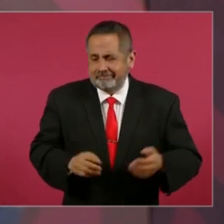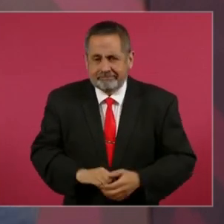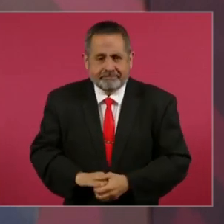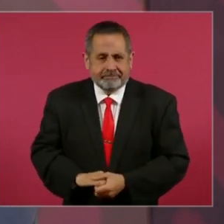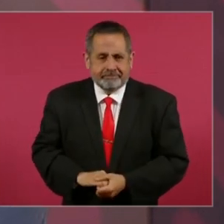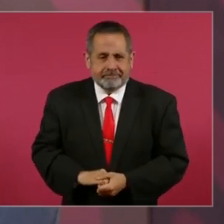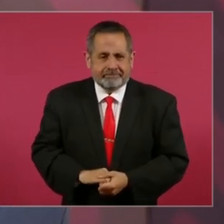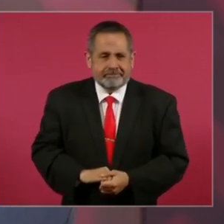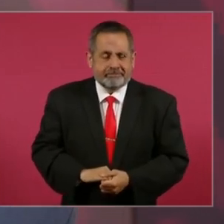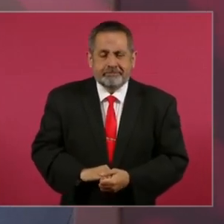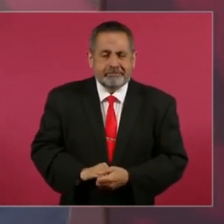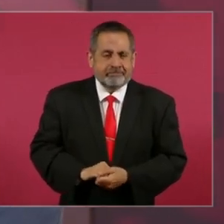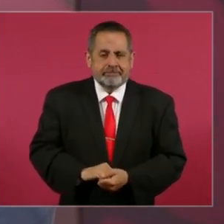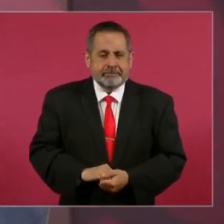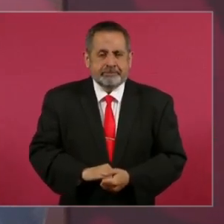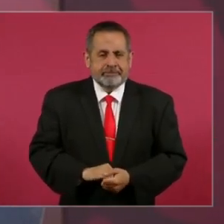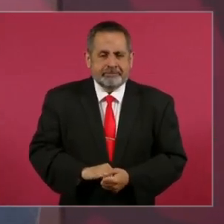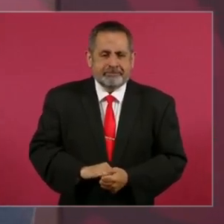¿Qué sabe